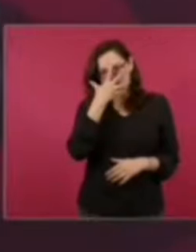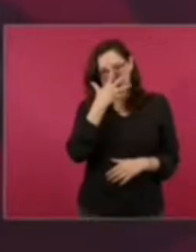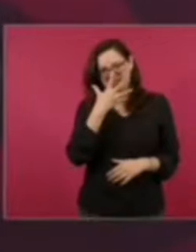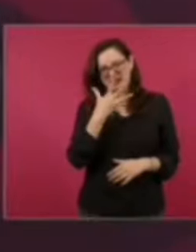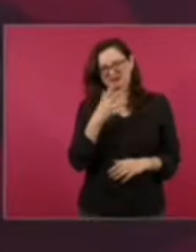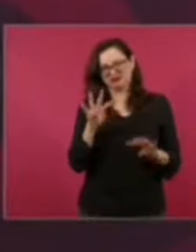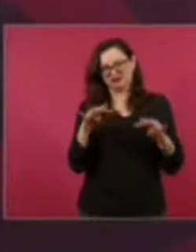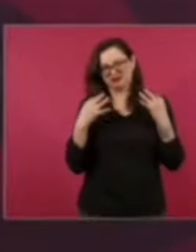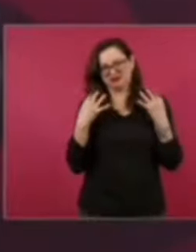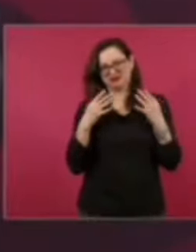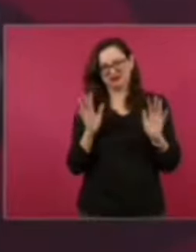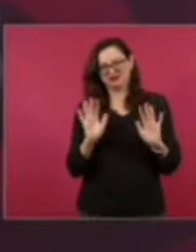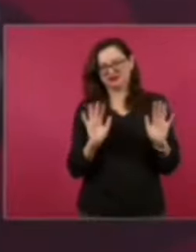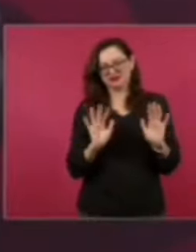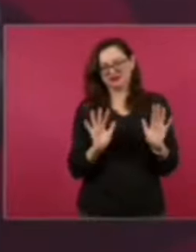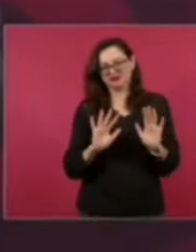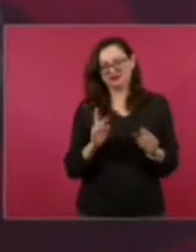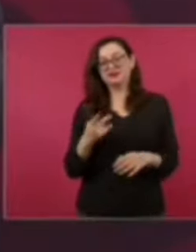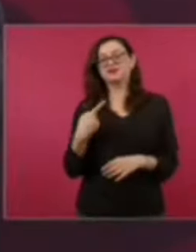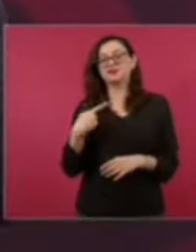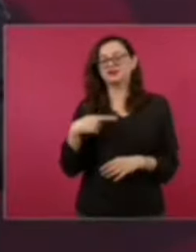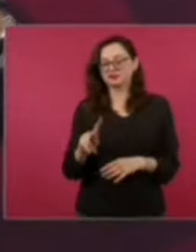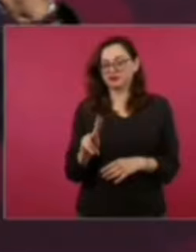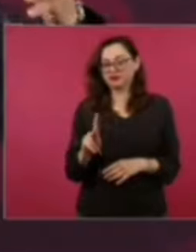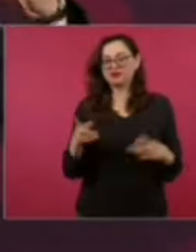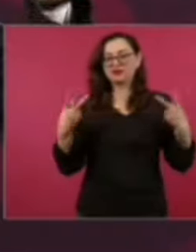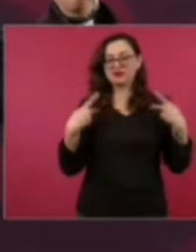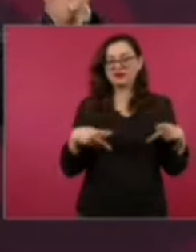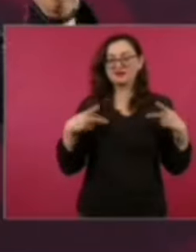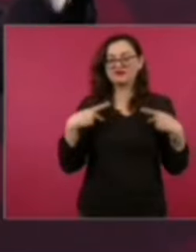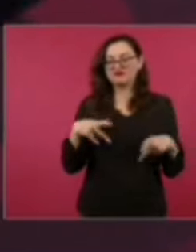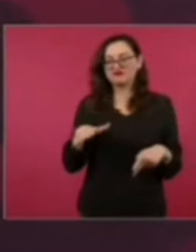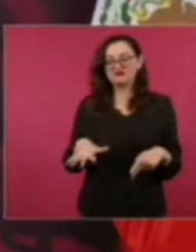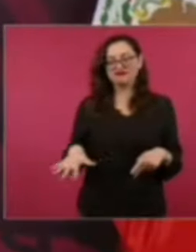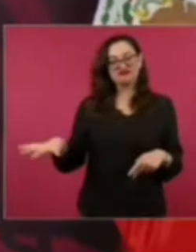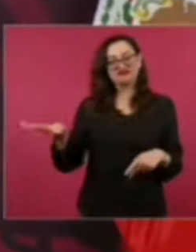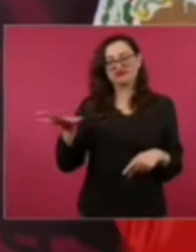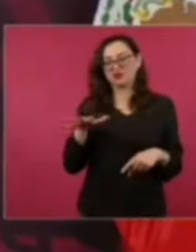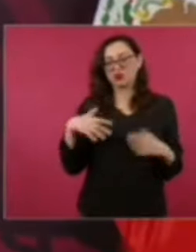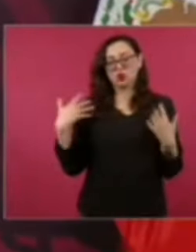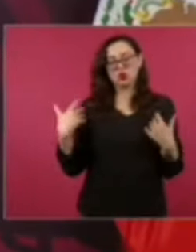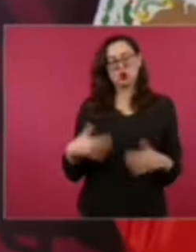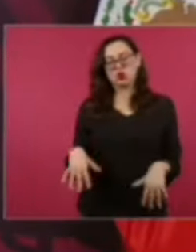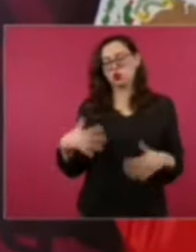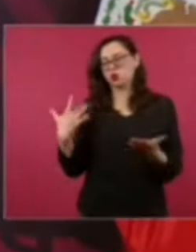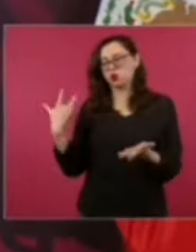pero la gente de Acapulco en la pasada elección,